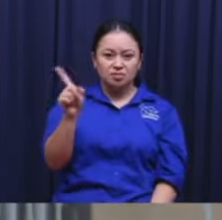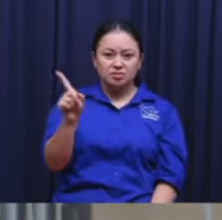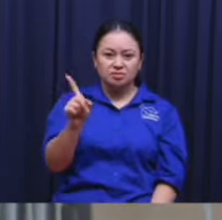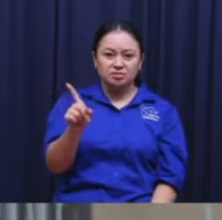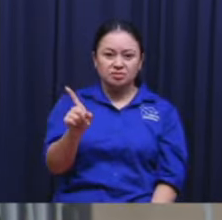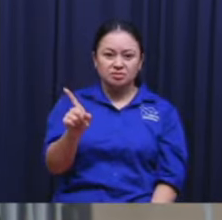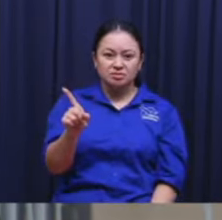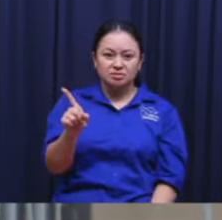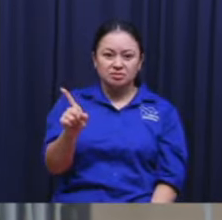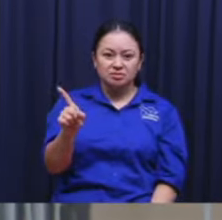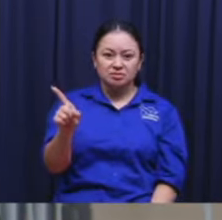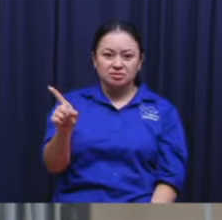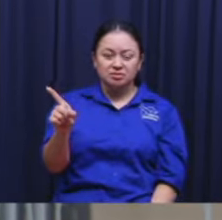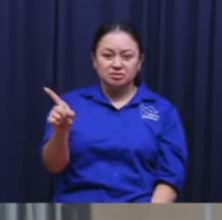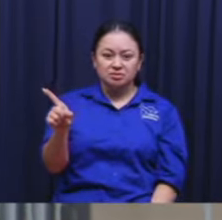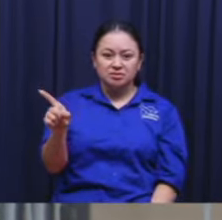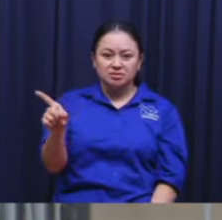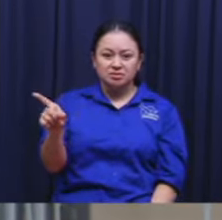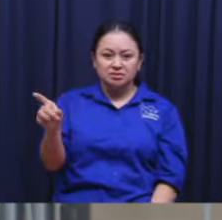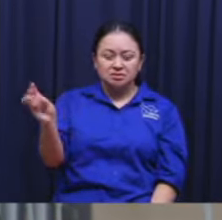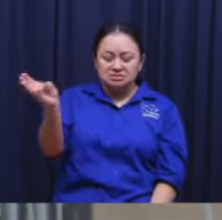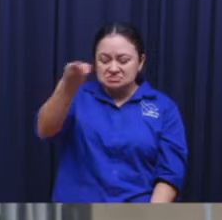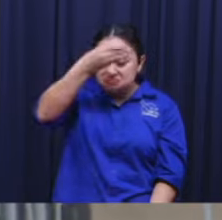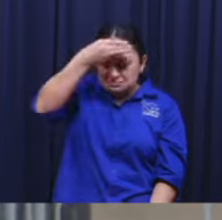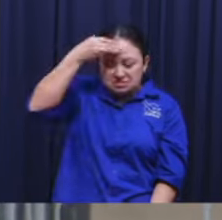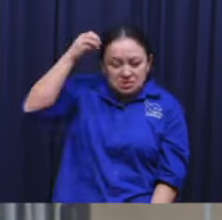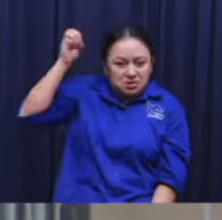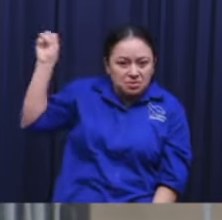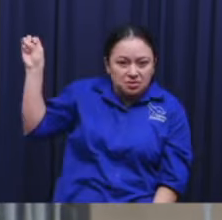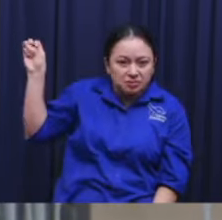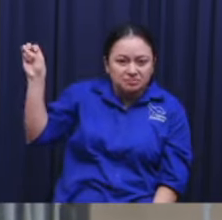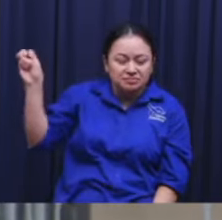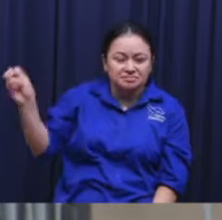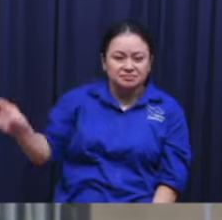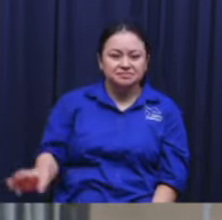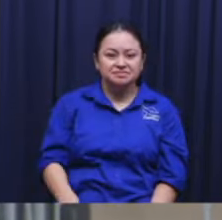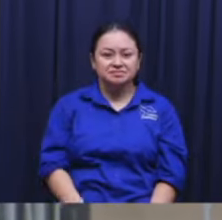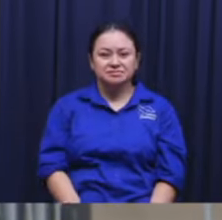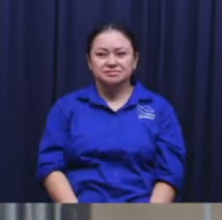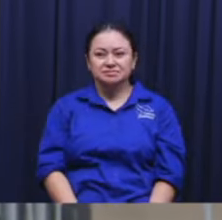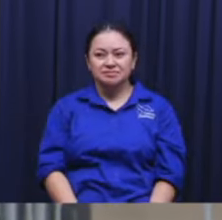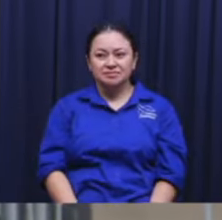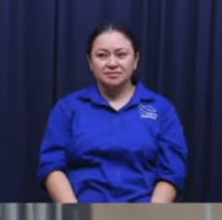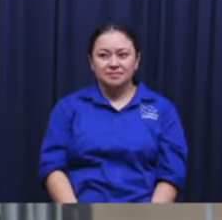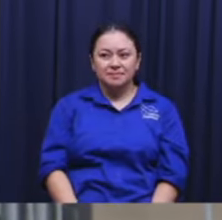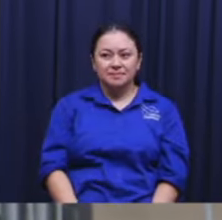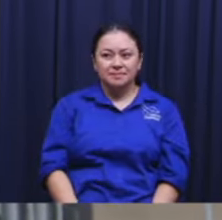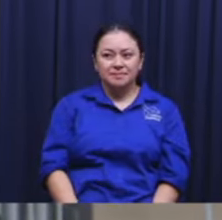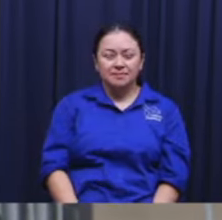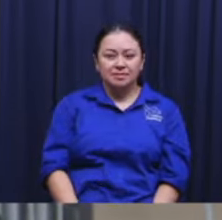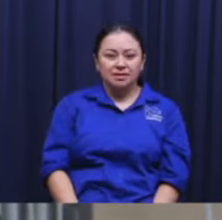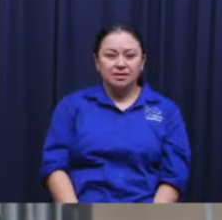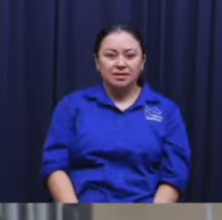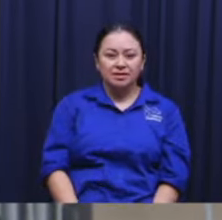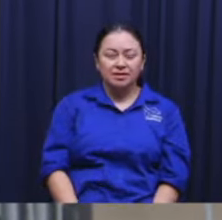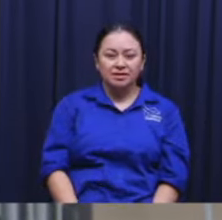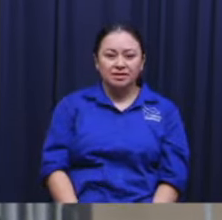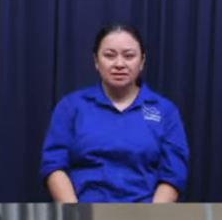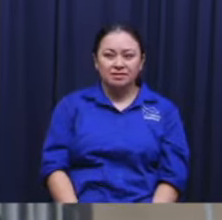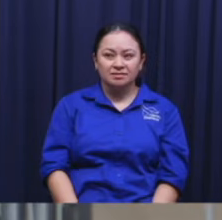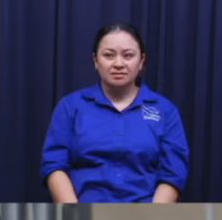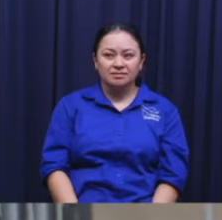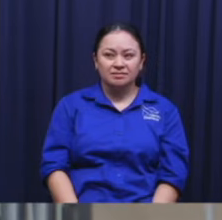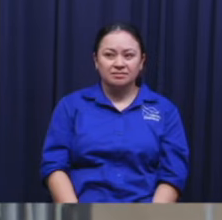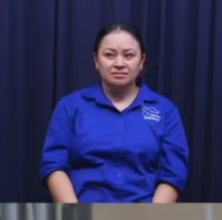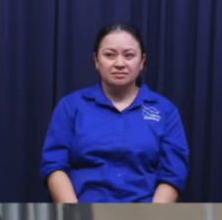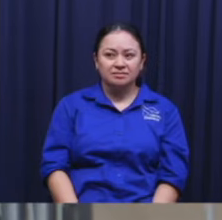Se le olvidó dónde lo sacaron. Entonces, si alguien me resulta: pero hermano, ¿y será? Porque fíjese que cuando la hermana dijo que íbamos a empezar a chorrear, yo empecé